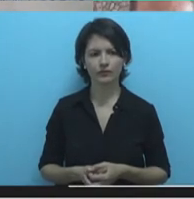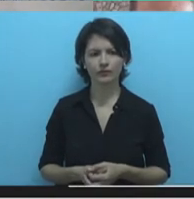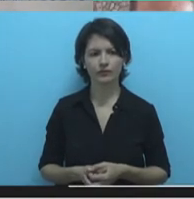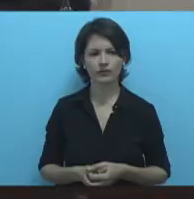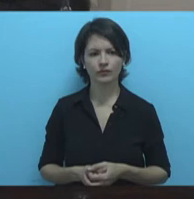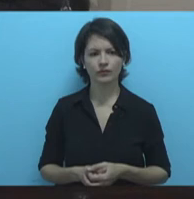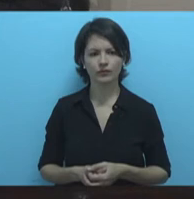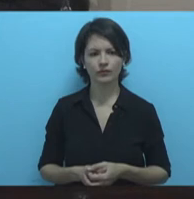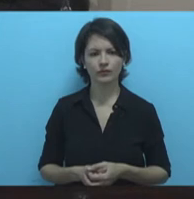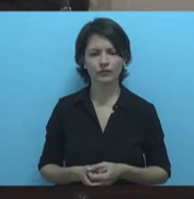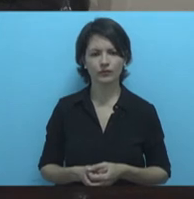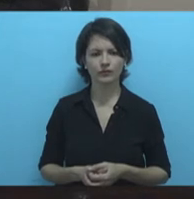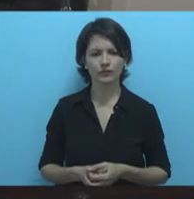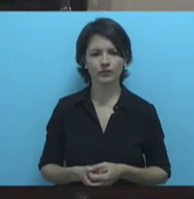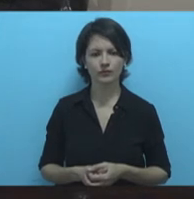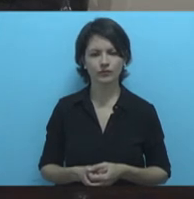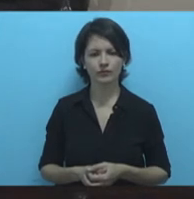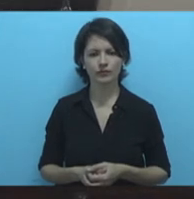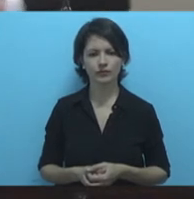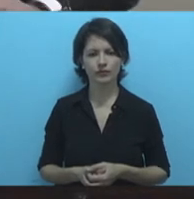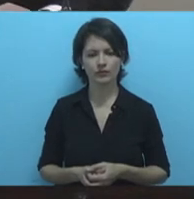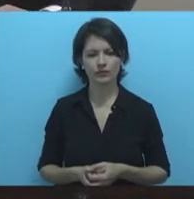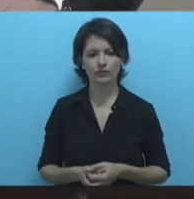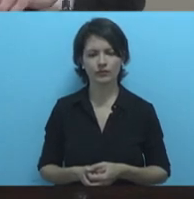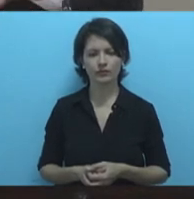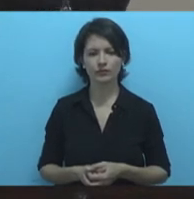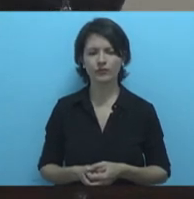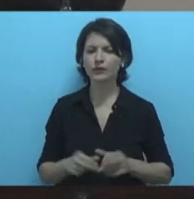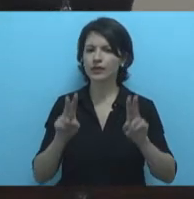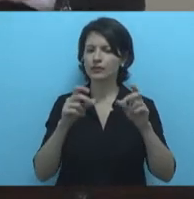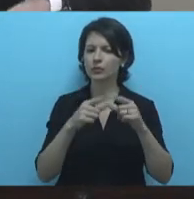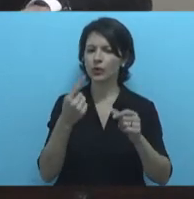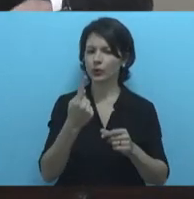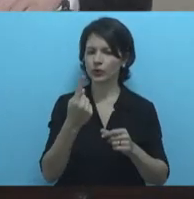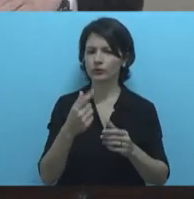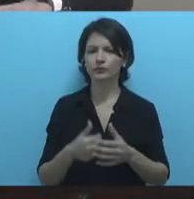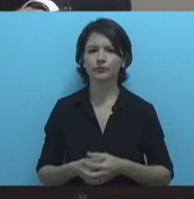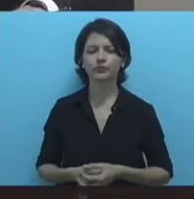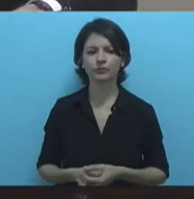orden del día número 8 asunto número 1